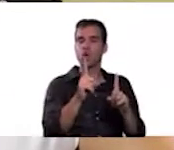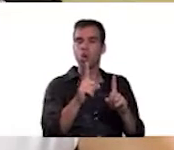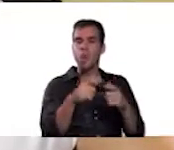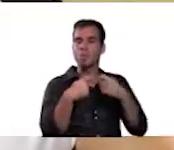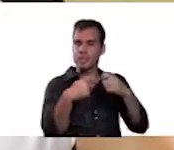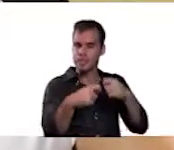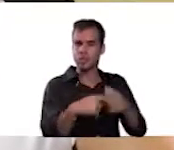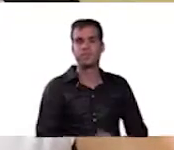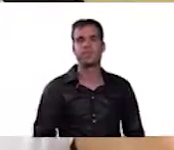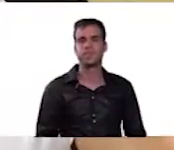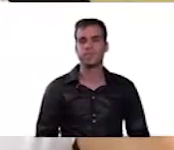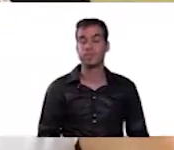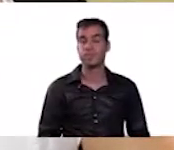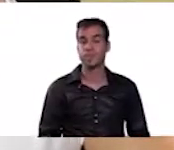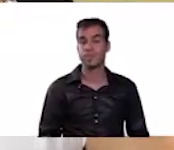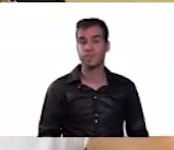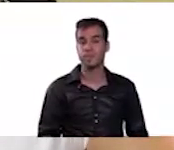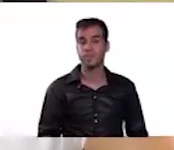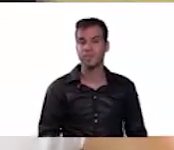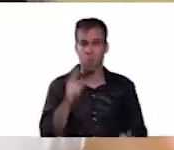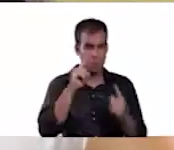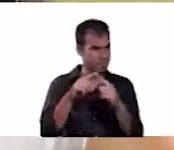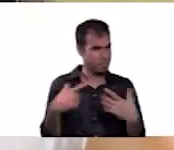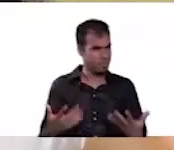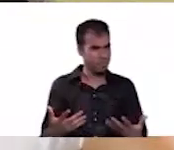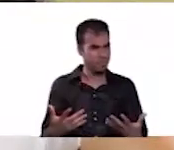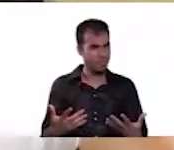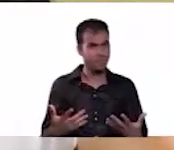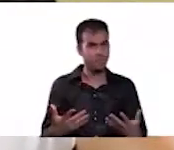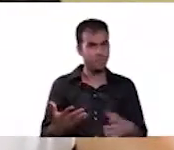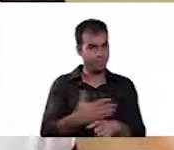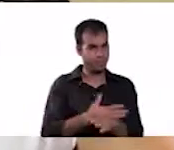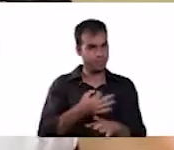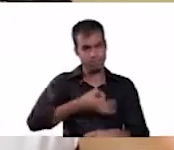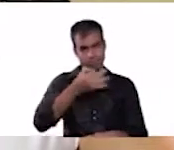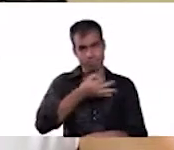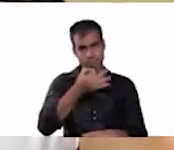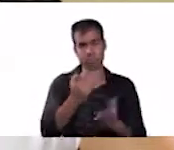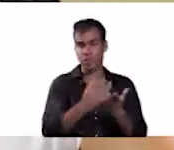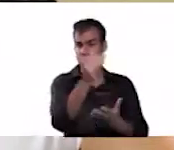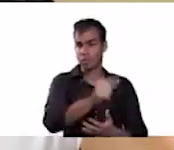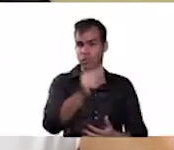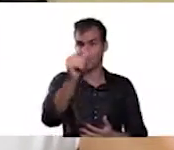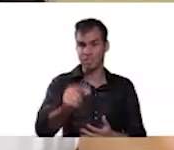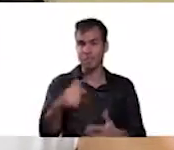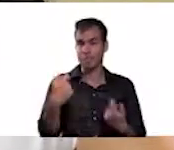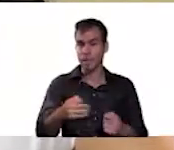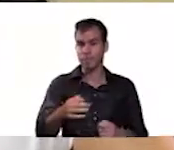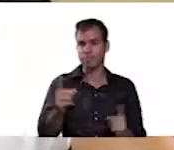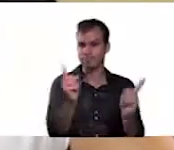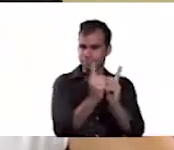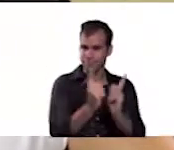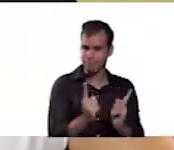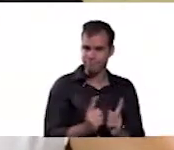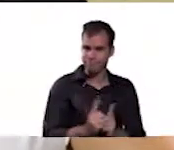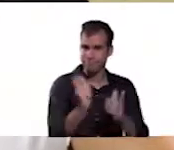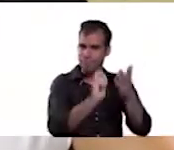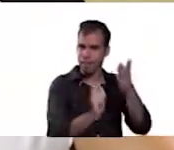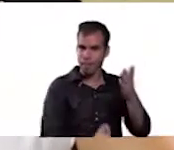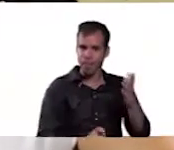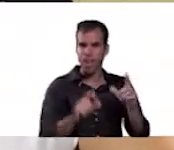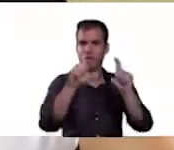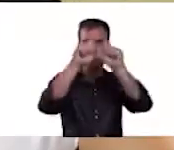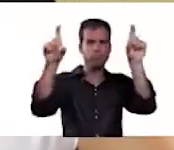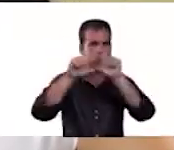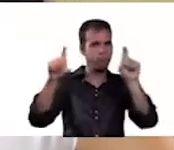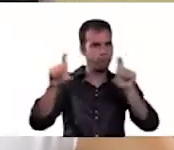¿Qué sucede con este objetivo? Antes de explicar, el estudiante debe resumir los conceptos. ¿Cuáles